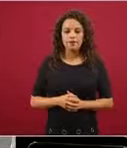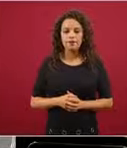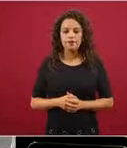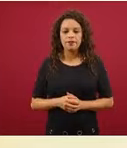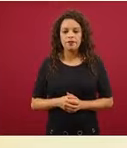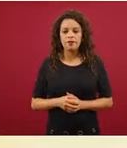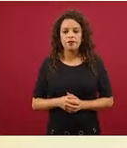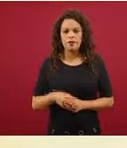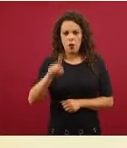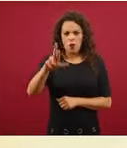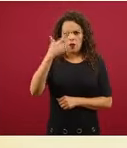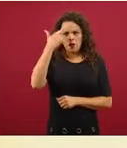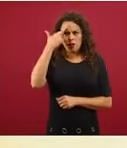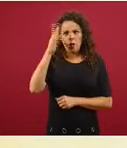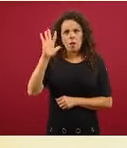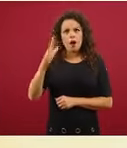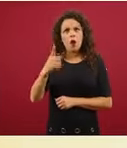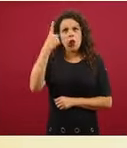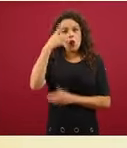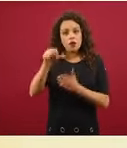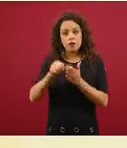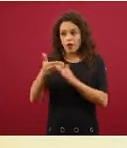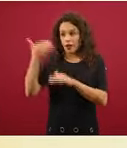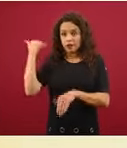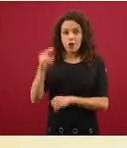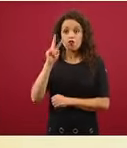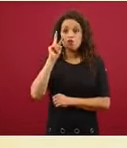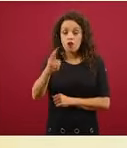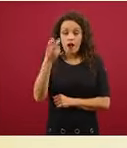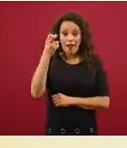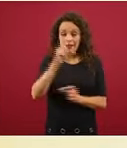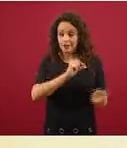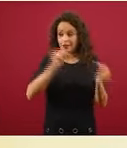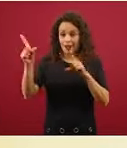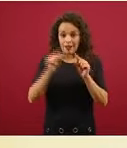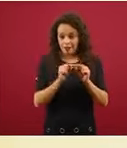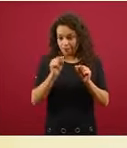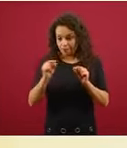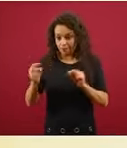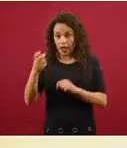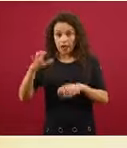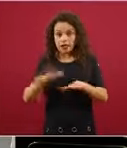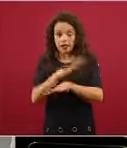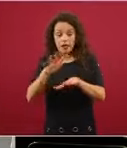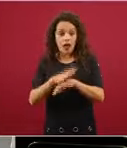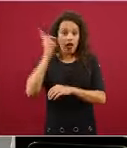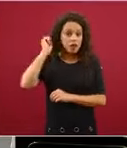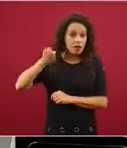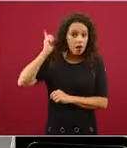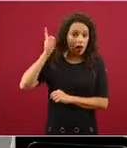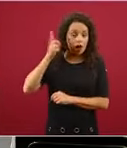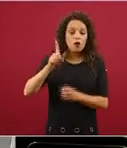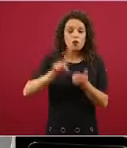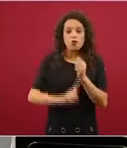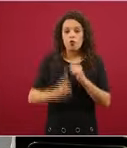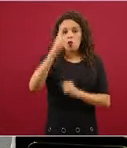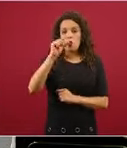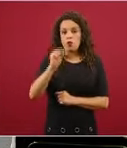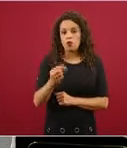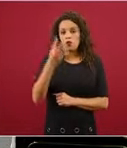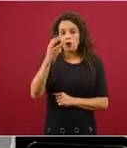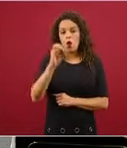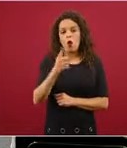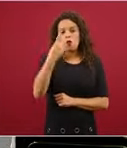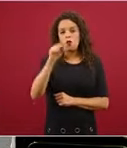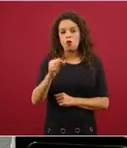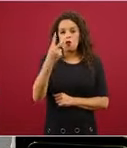esta gráfica fue hace como un mes aproximadamente y este porcentaje de cambio diario era de 1.3, 1.2, estábamos